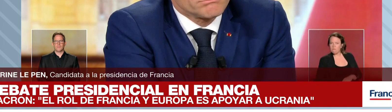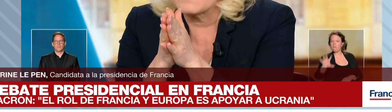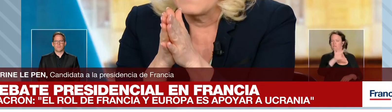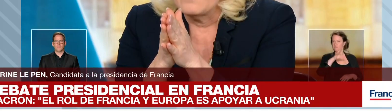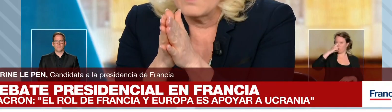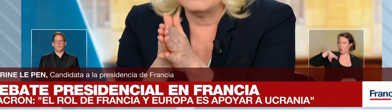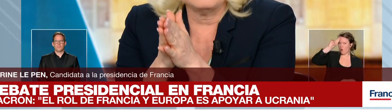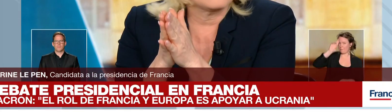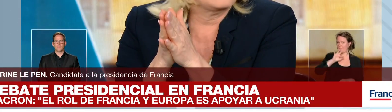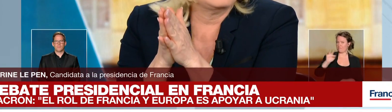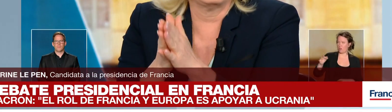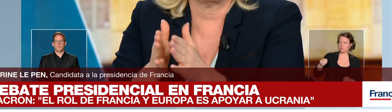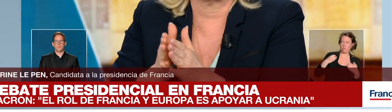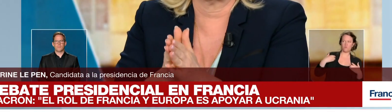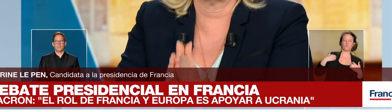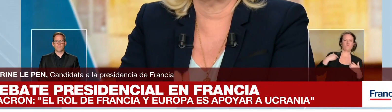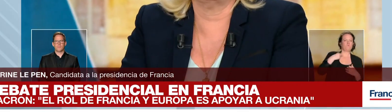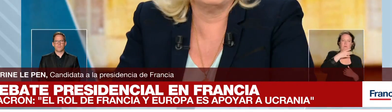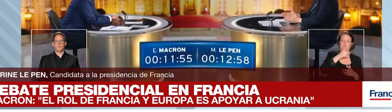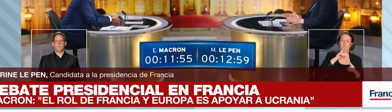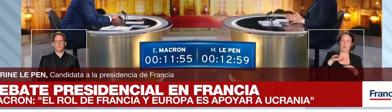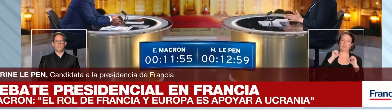para Europa y para Francia.